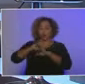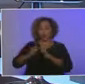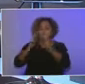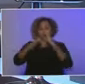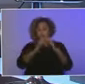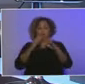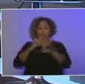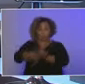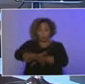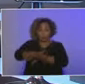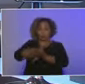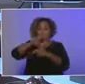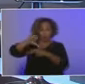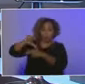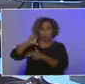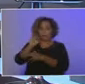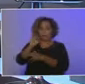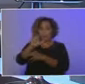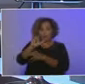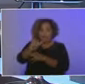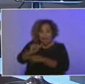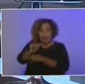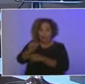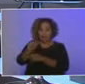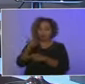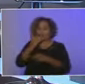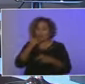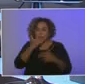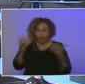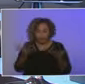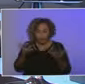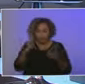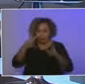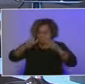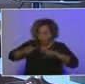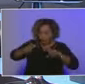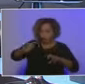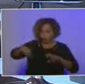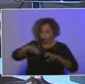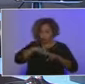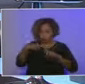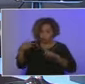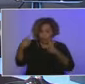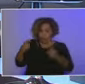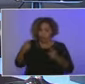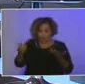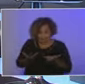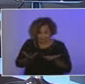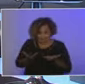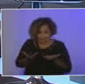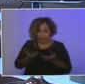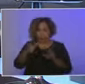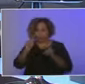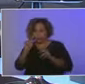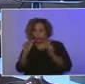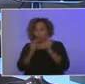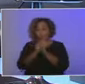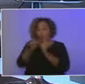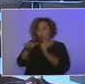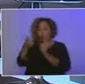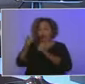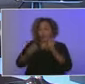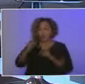Rico posterior al huracán María. Tras una investigación que hemos estado haciendo aquí en nuestro programa, en coordinación con la